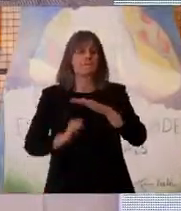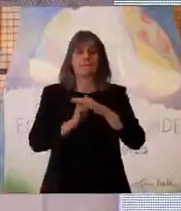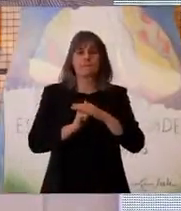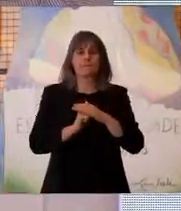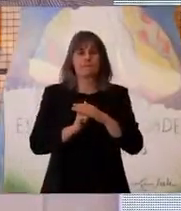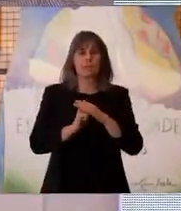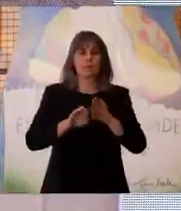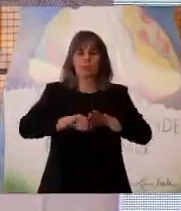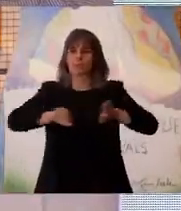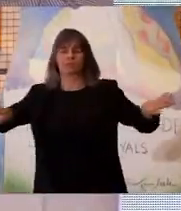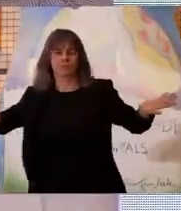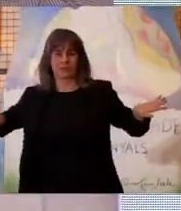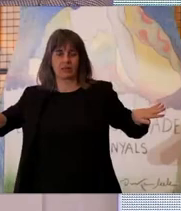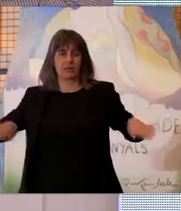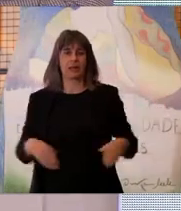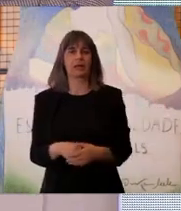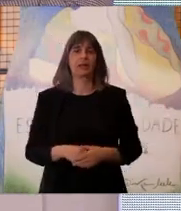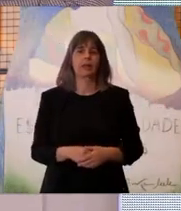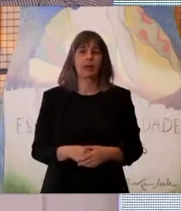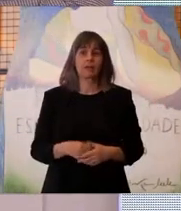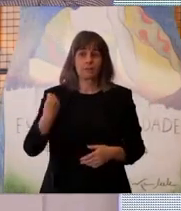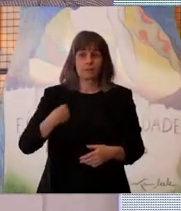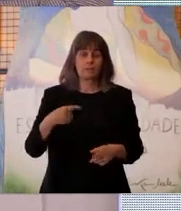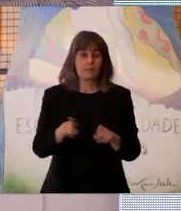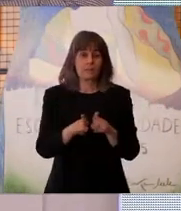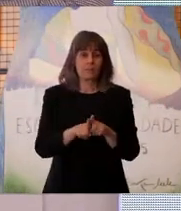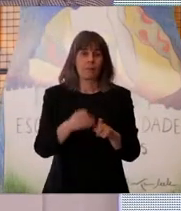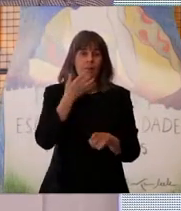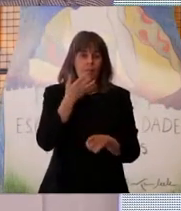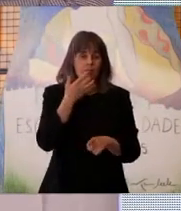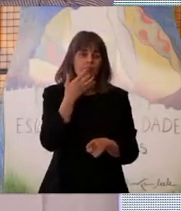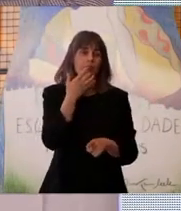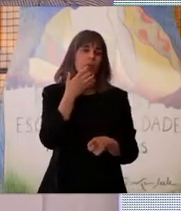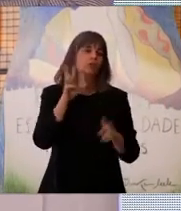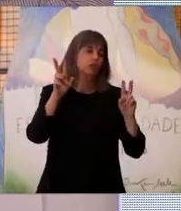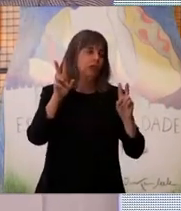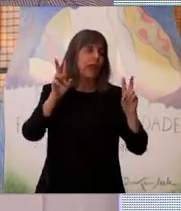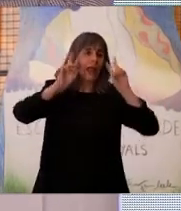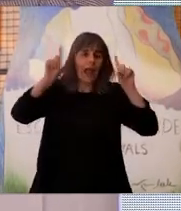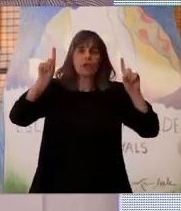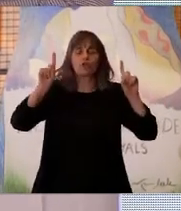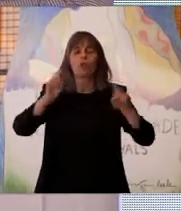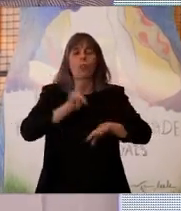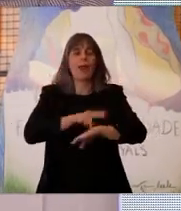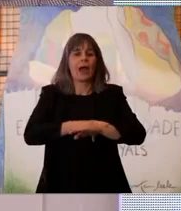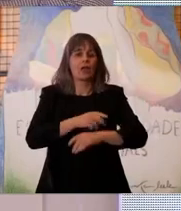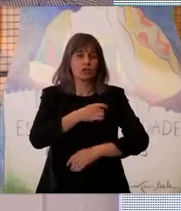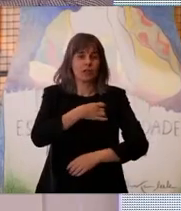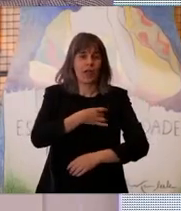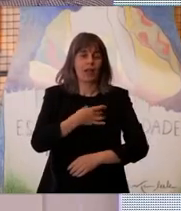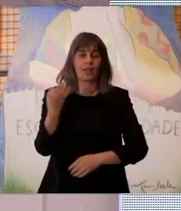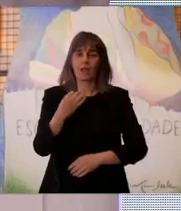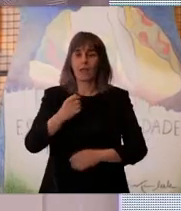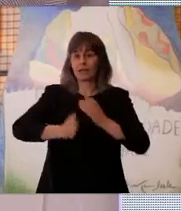me parece así la estrategia cuando eres también sido delegada sindical o sea la estrategia siempre es de